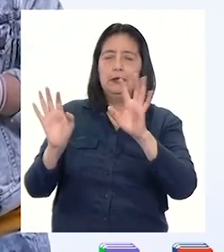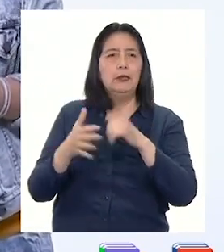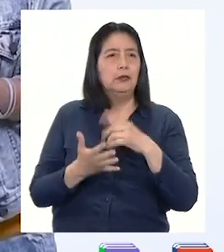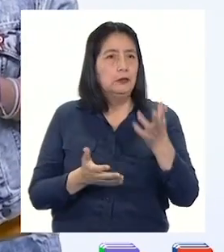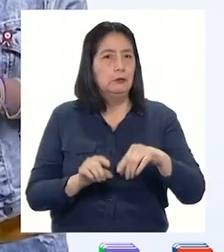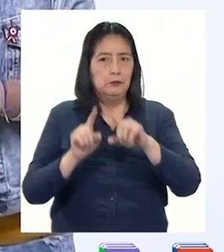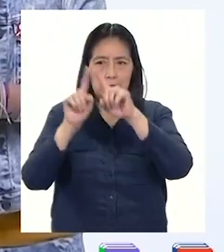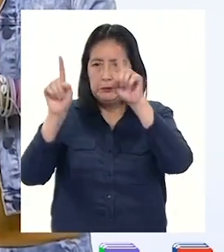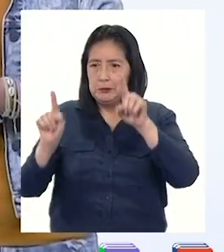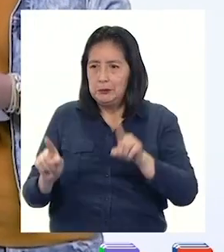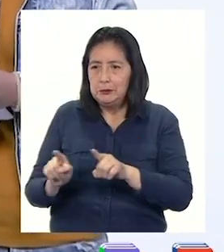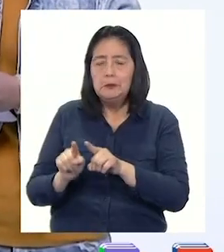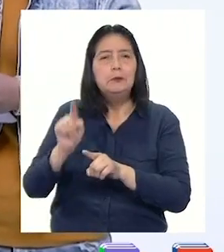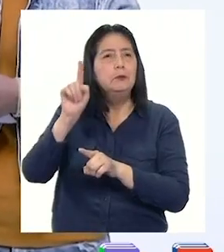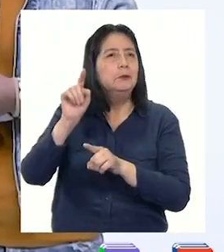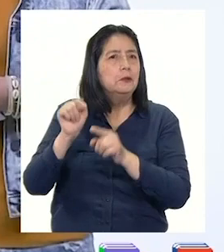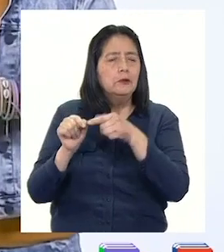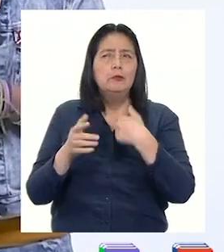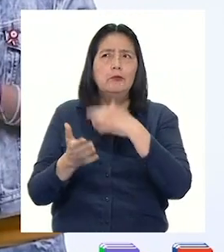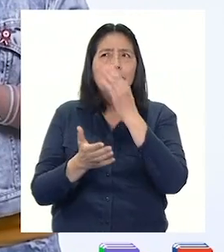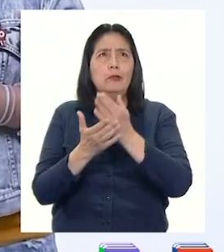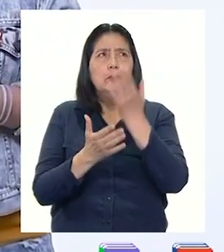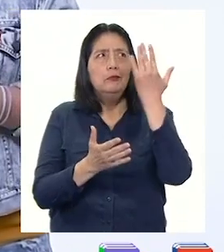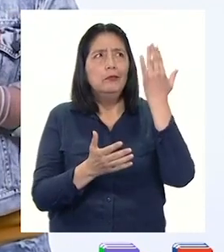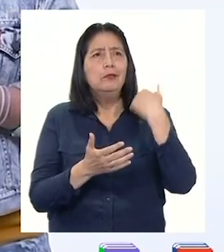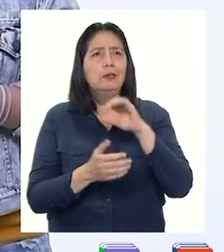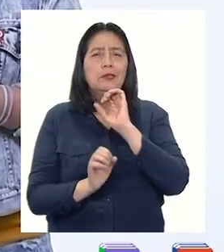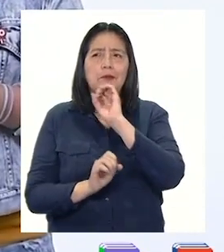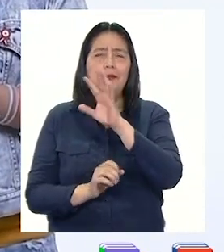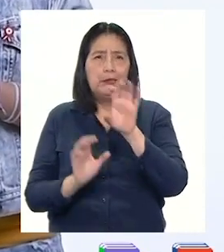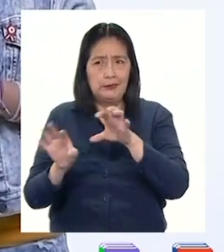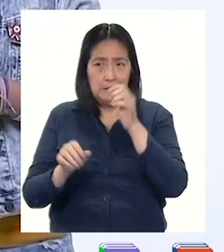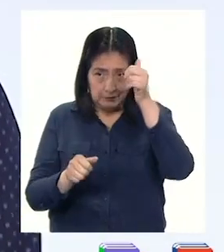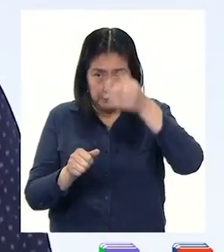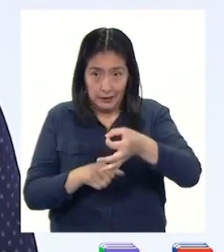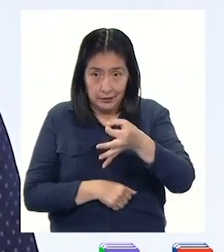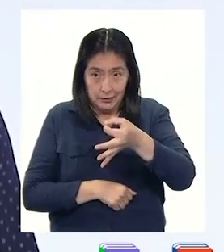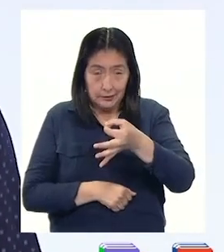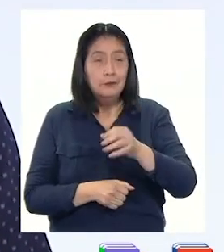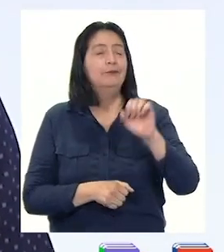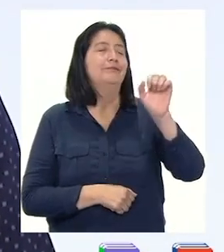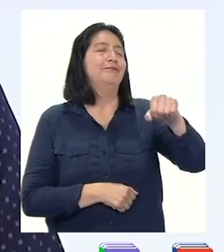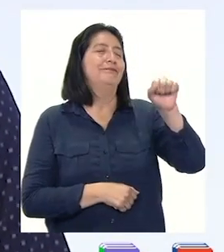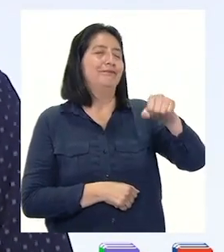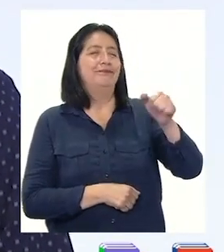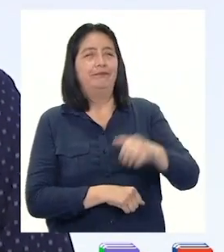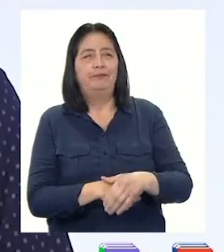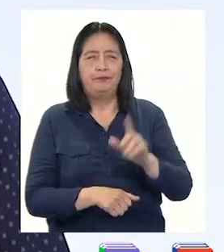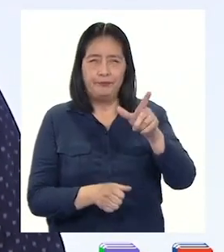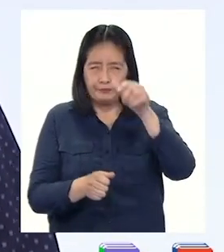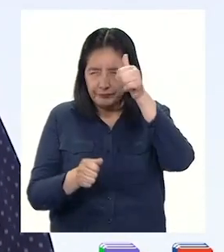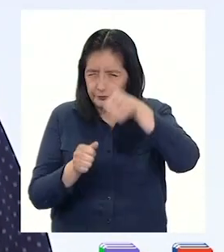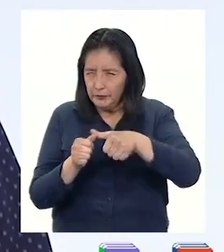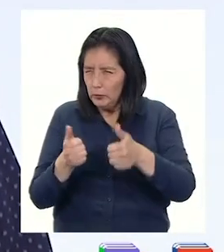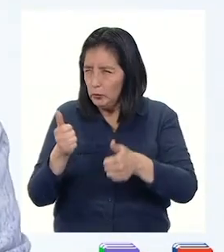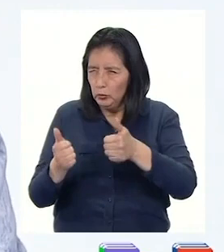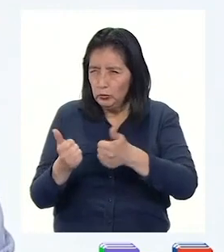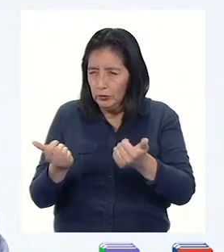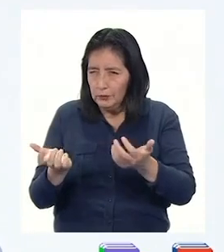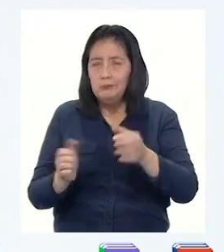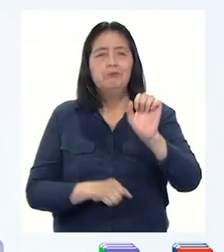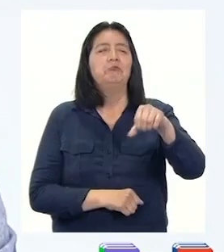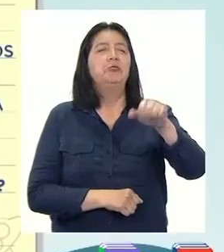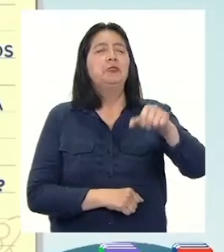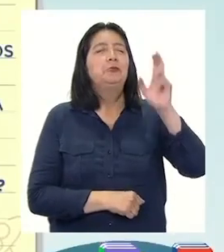con la yupana trabajamos una situación problemática que debíamos resolver. ¿Verdad, profesor? ¡Exacto! ¿Recuerdas cuál es?